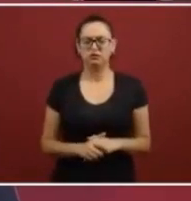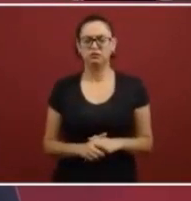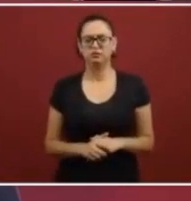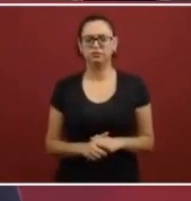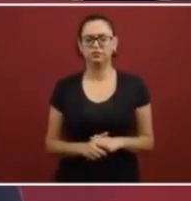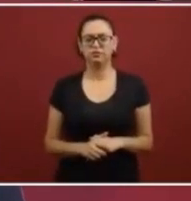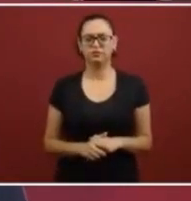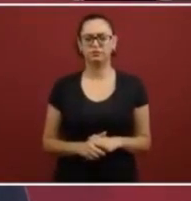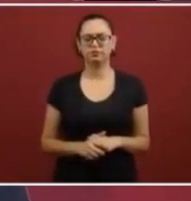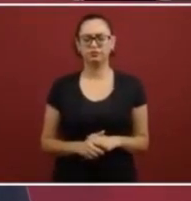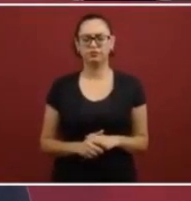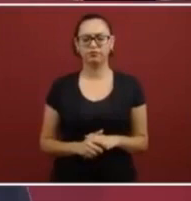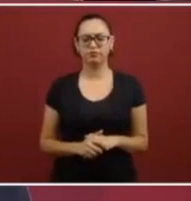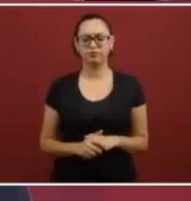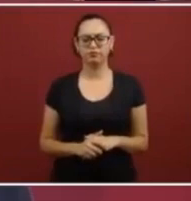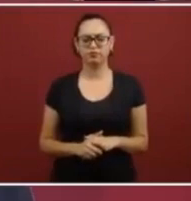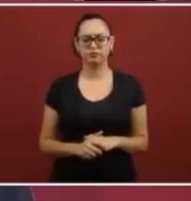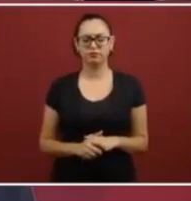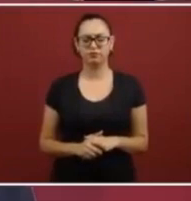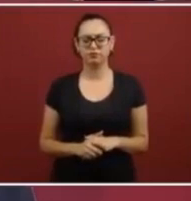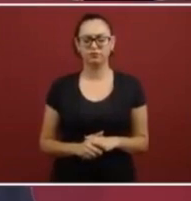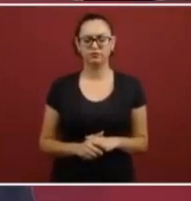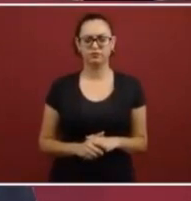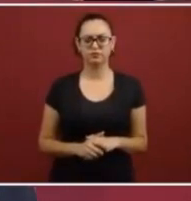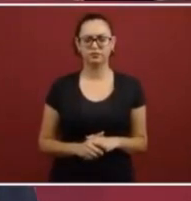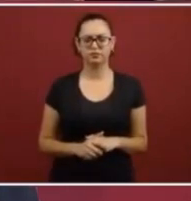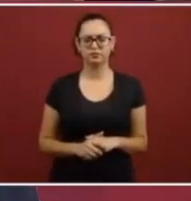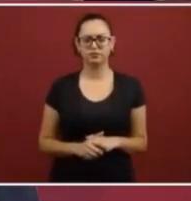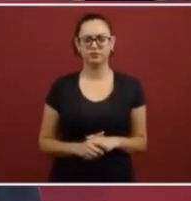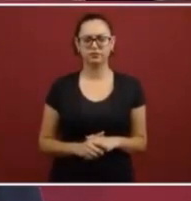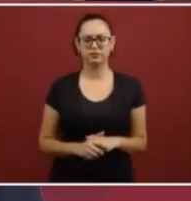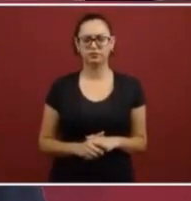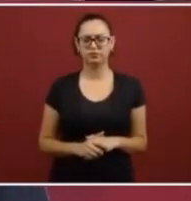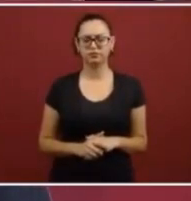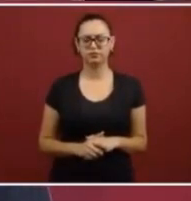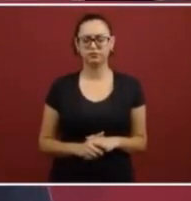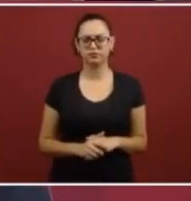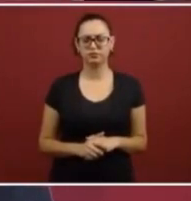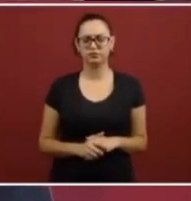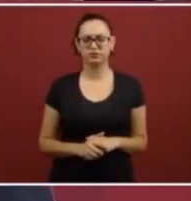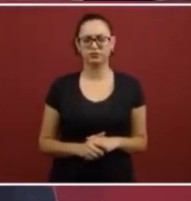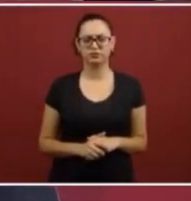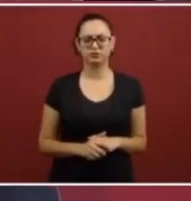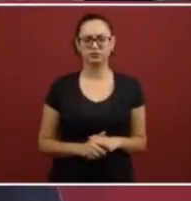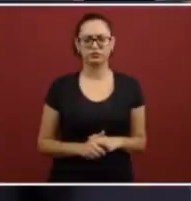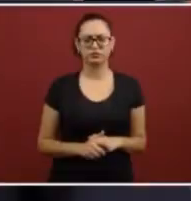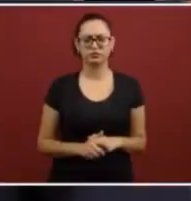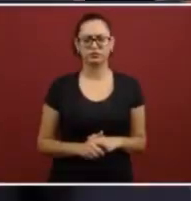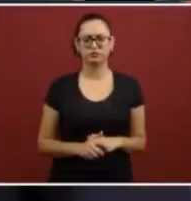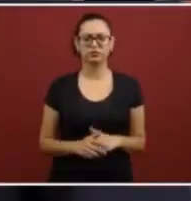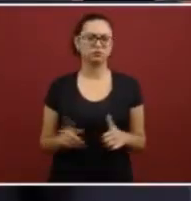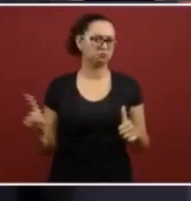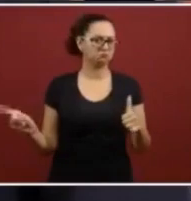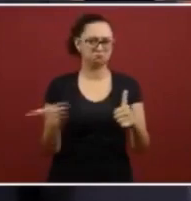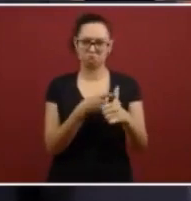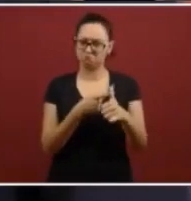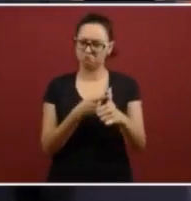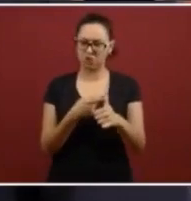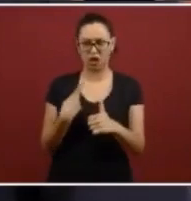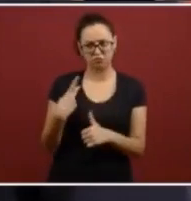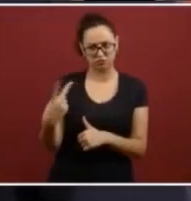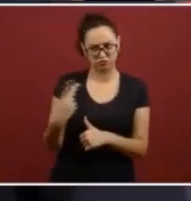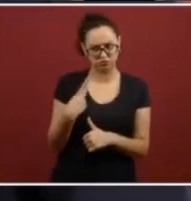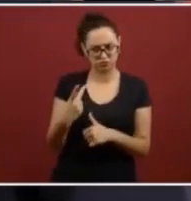se it was puso por put delante ahead el compromiso de the dialogar compromise to